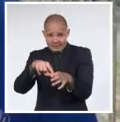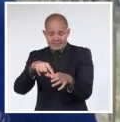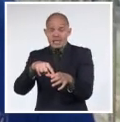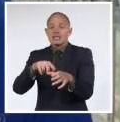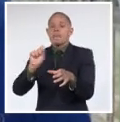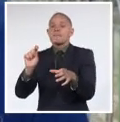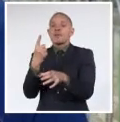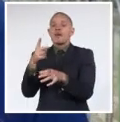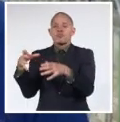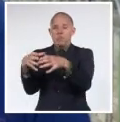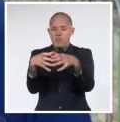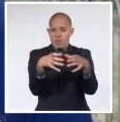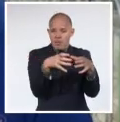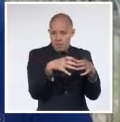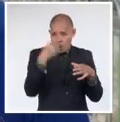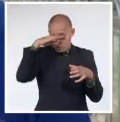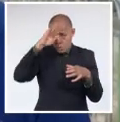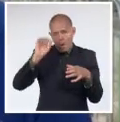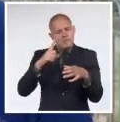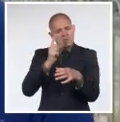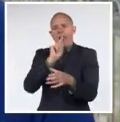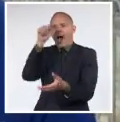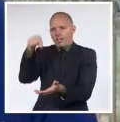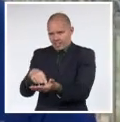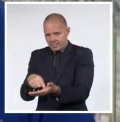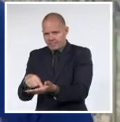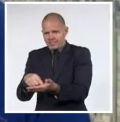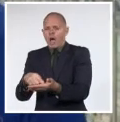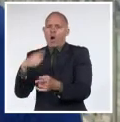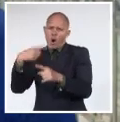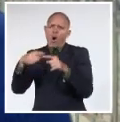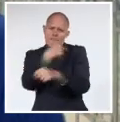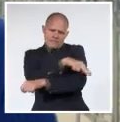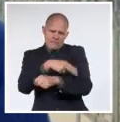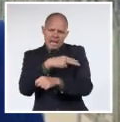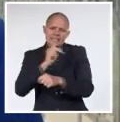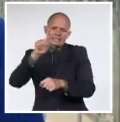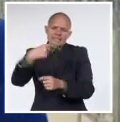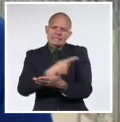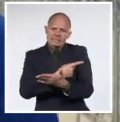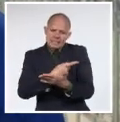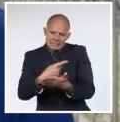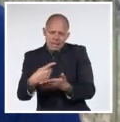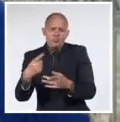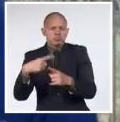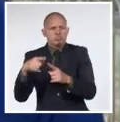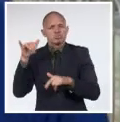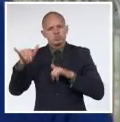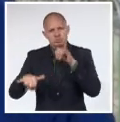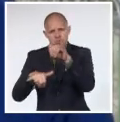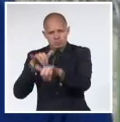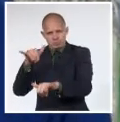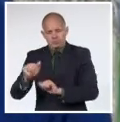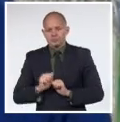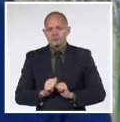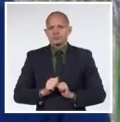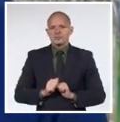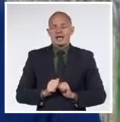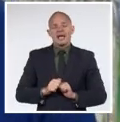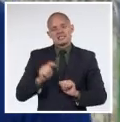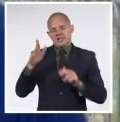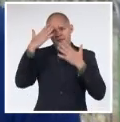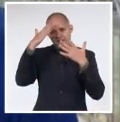llega de las participantes en esta Copa Panamericana y durante la próxima semana estará celebrando partidos de preparación ante Guatemala. Feliz